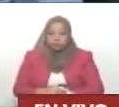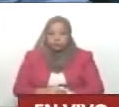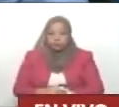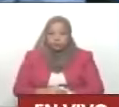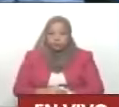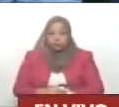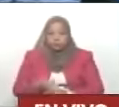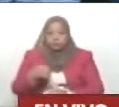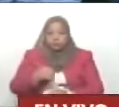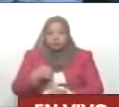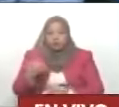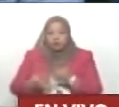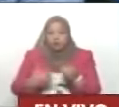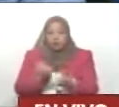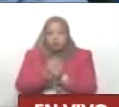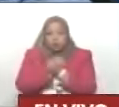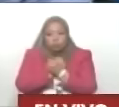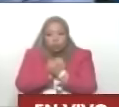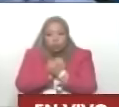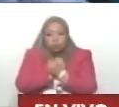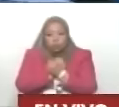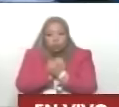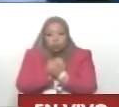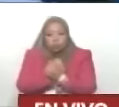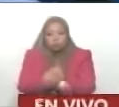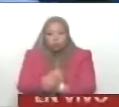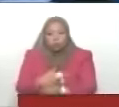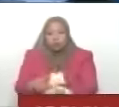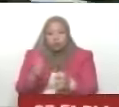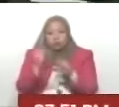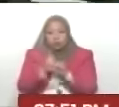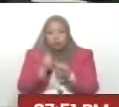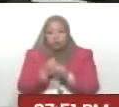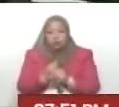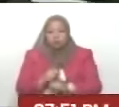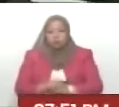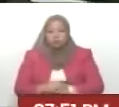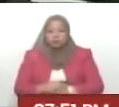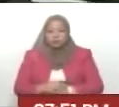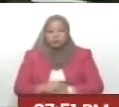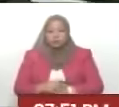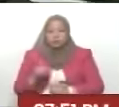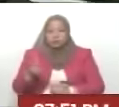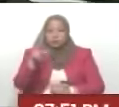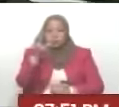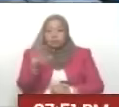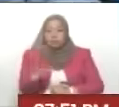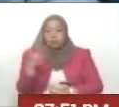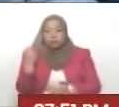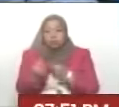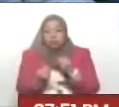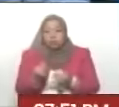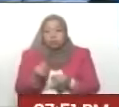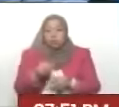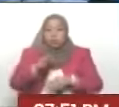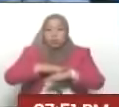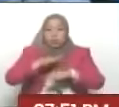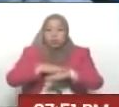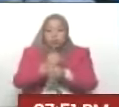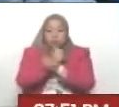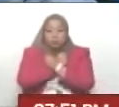que como yo hago esto con amor, te lo digo, me permites, Mario, hablar en primera persona. Como yo hago estos llamados con